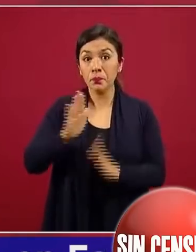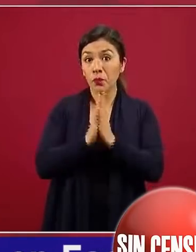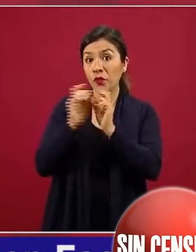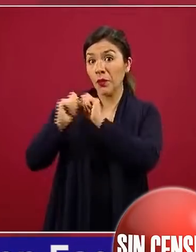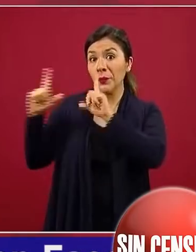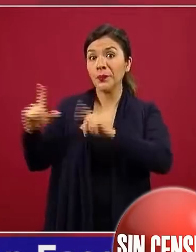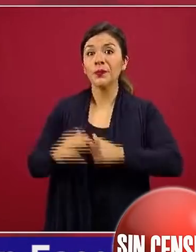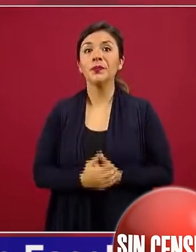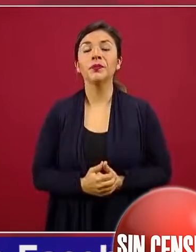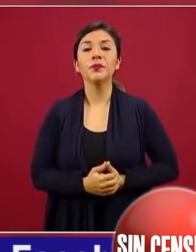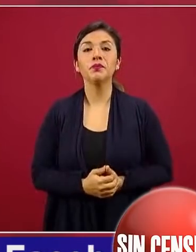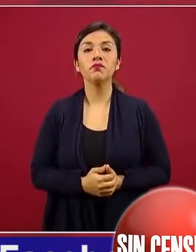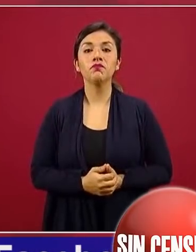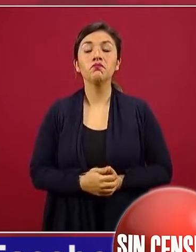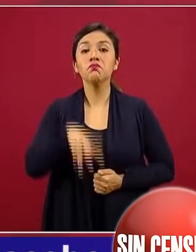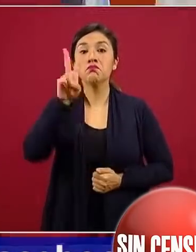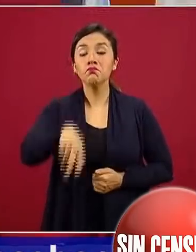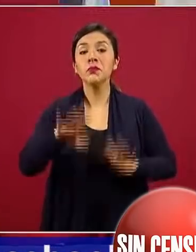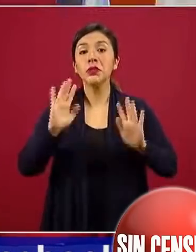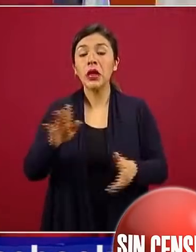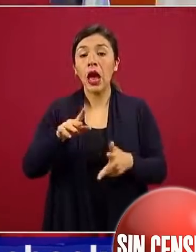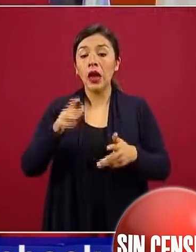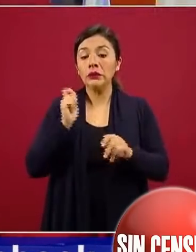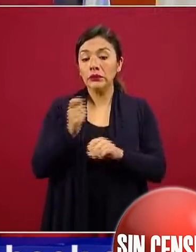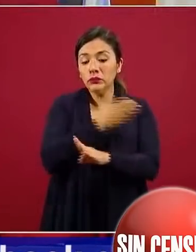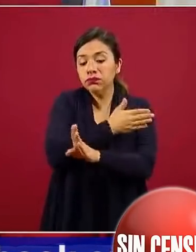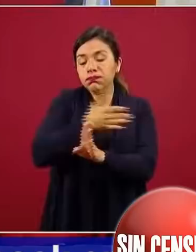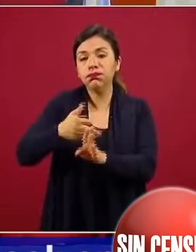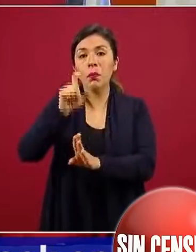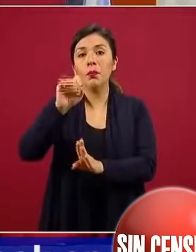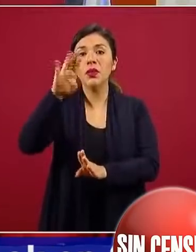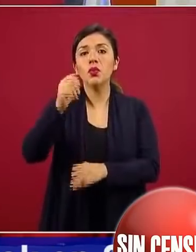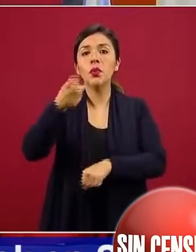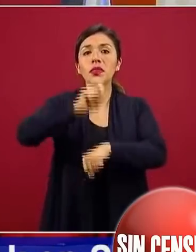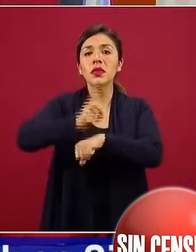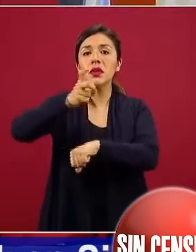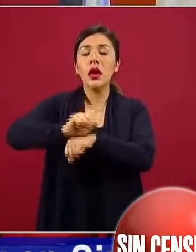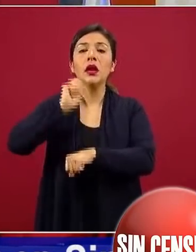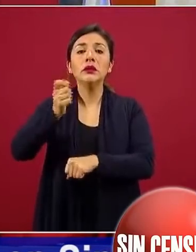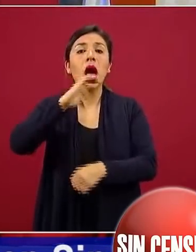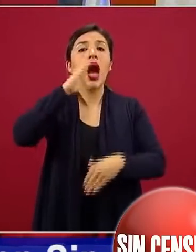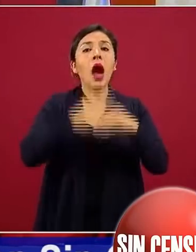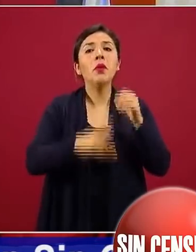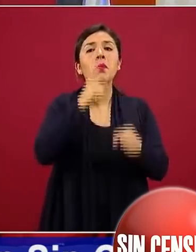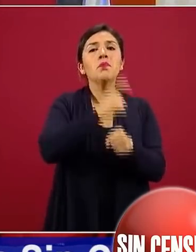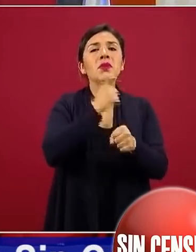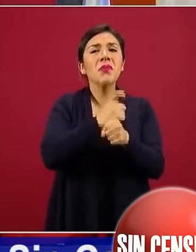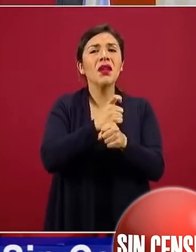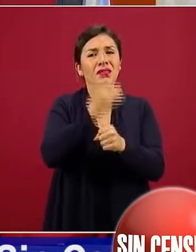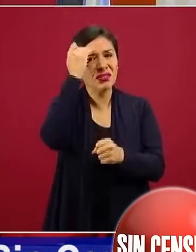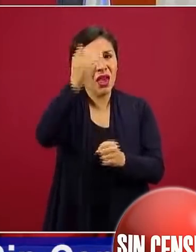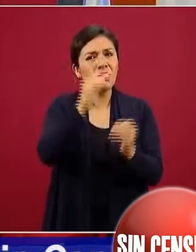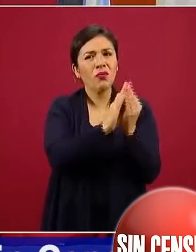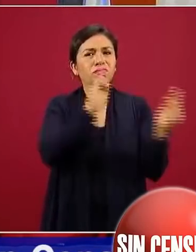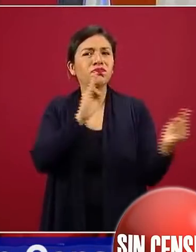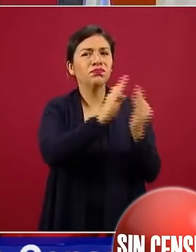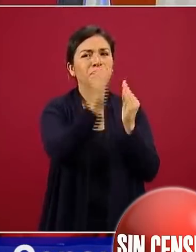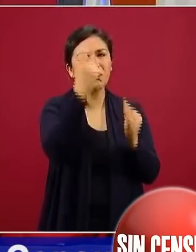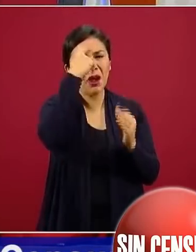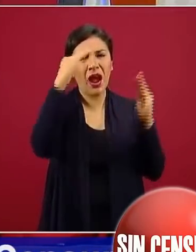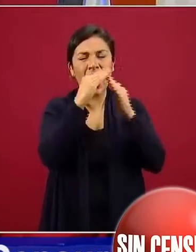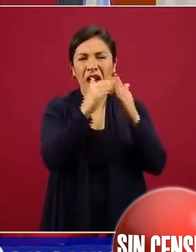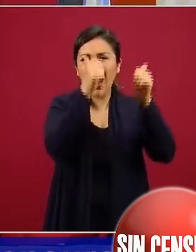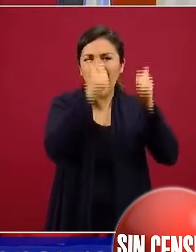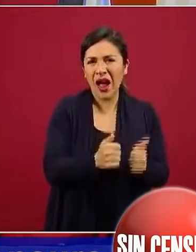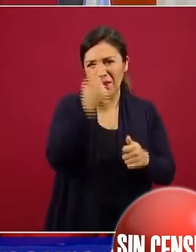primera. Efectivamente, llevamos 29 días desde que terminó el primer ciclo de las medidas de mitigación